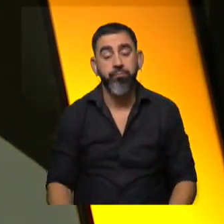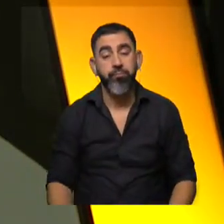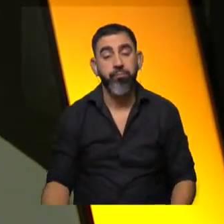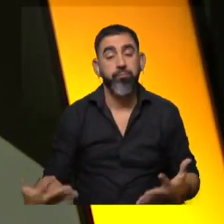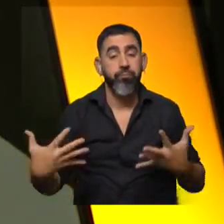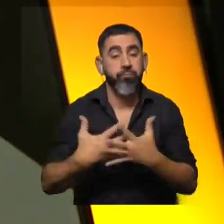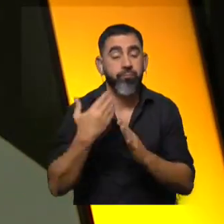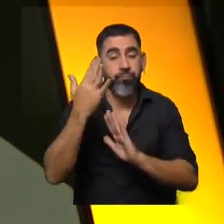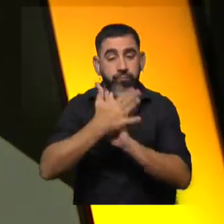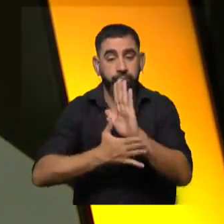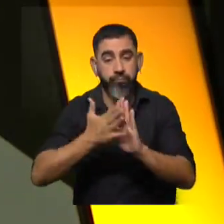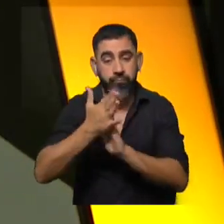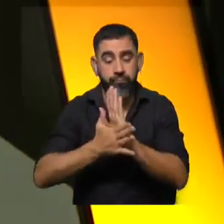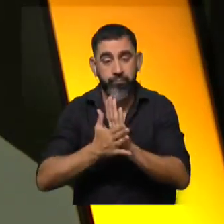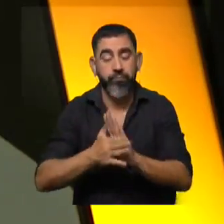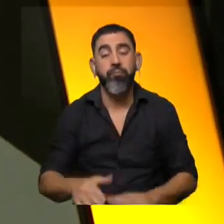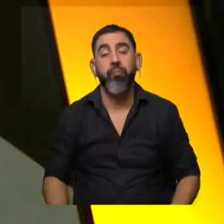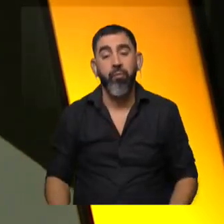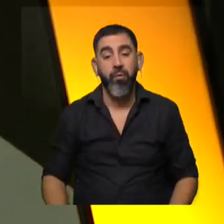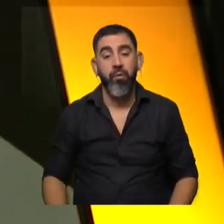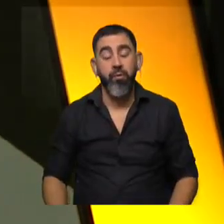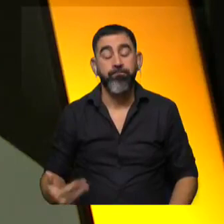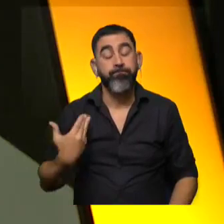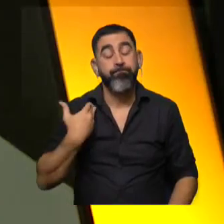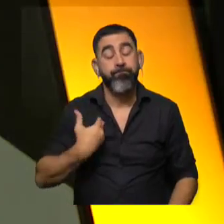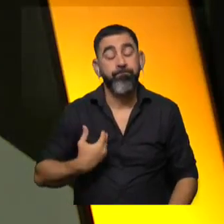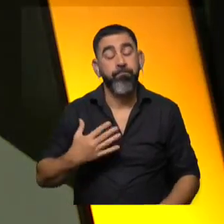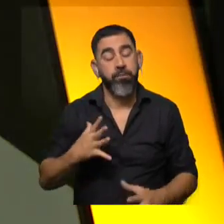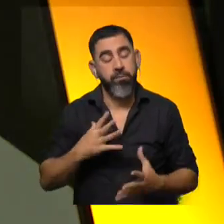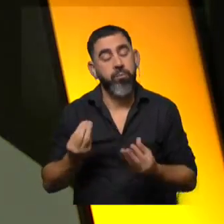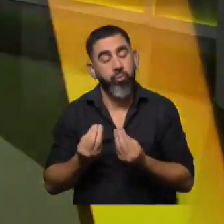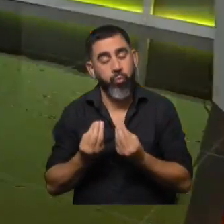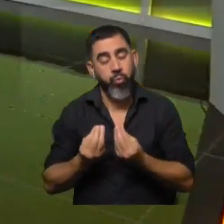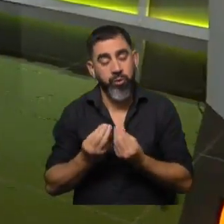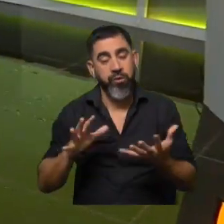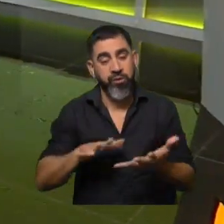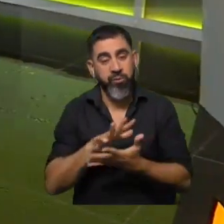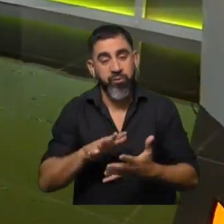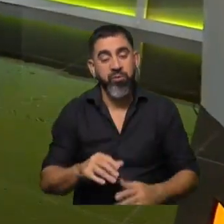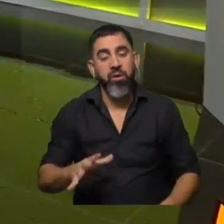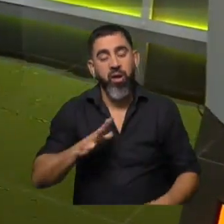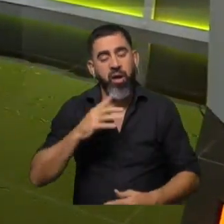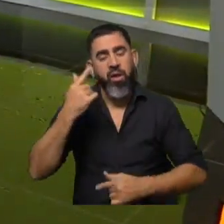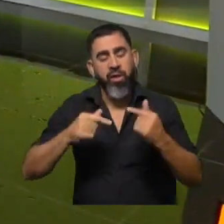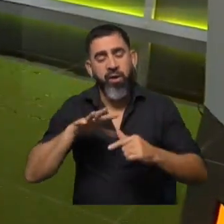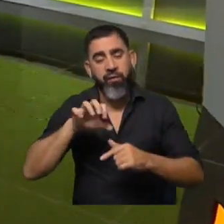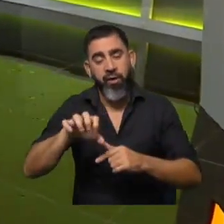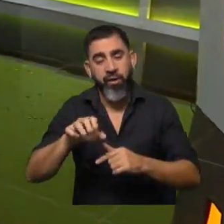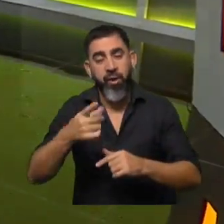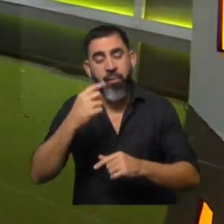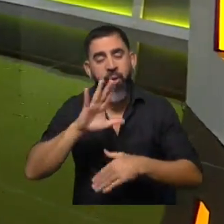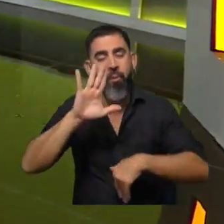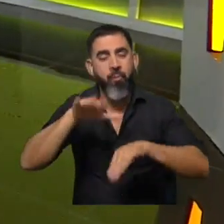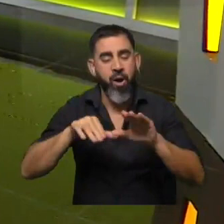a todo el país y bueno, y es algo que desgraciadamente pasa muy a menudo. Si bien hay más de un tipo de predador, creo que los que